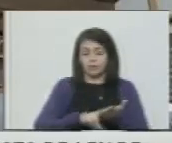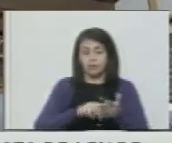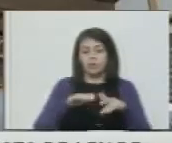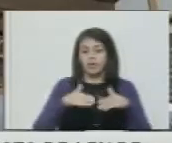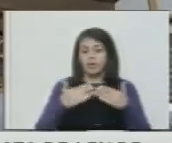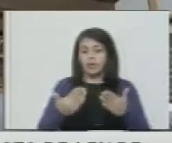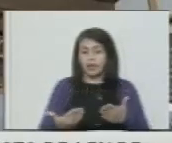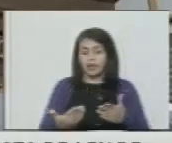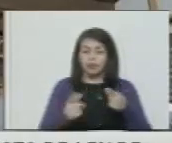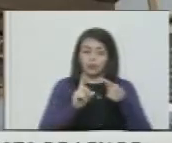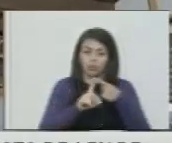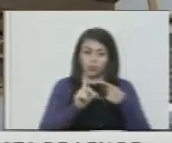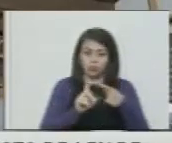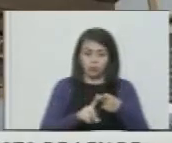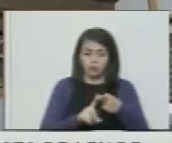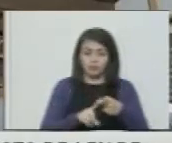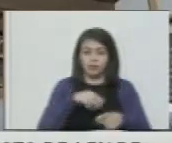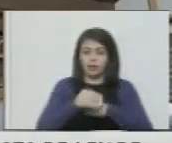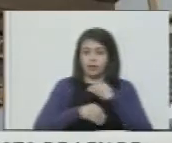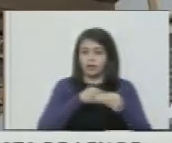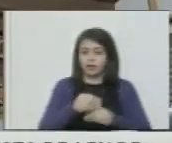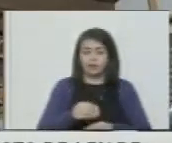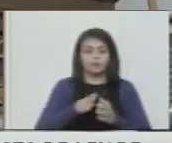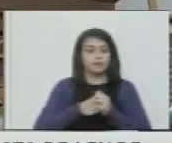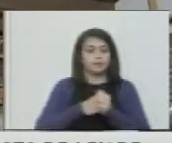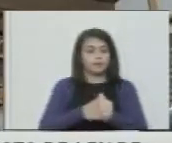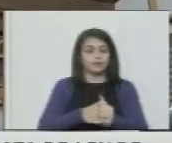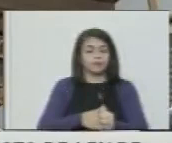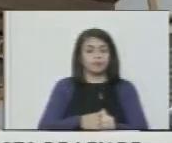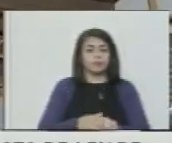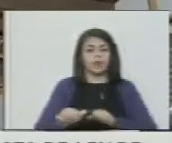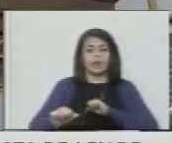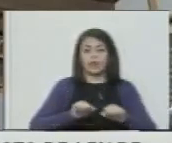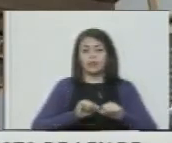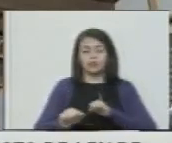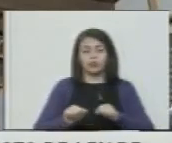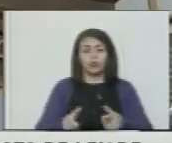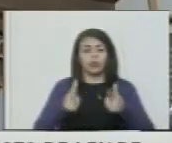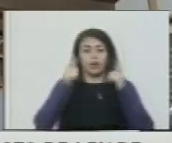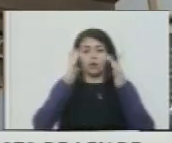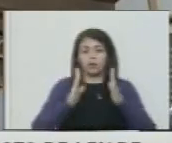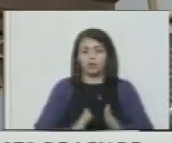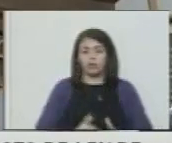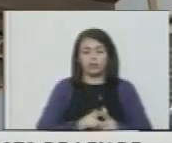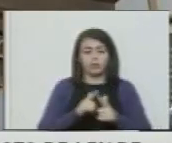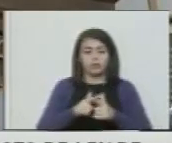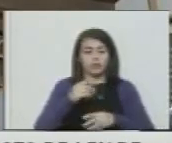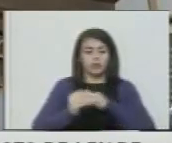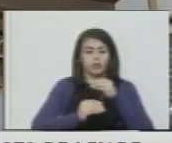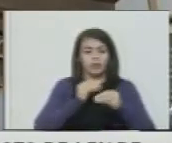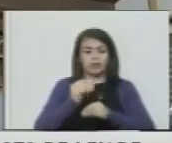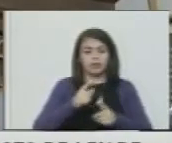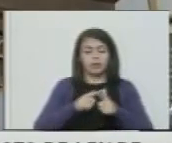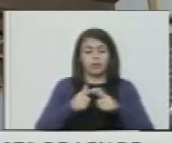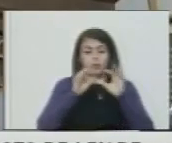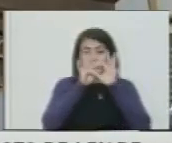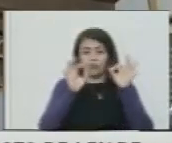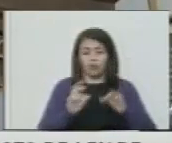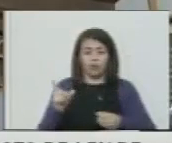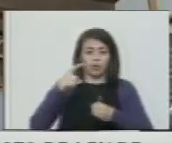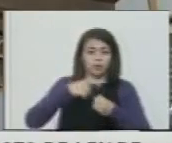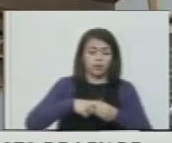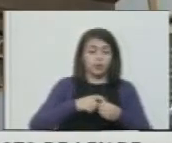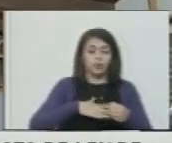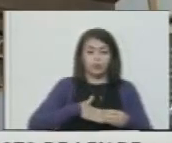de la actividad aseguradora. 1. Ejercer la dirección, actuar como máxima autoridad y ejecutar de